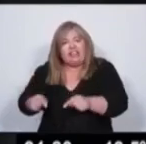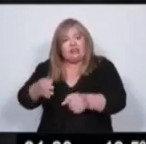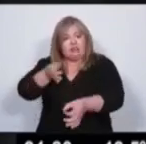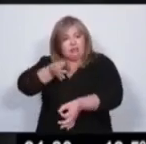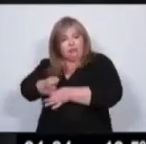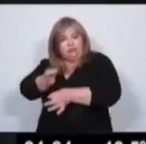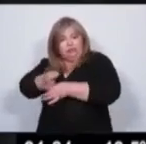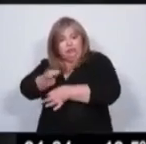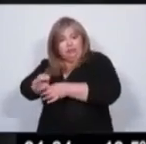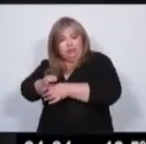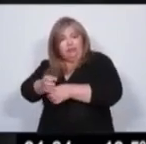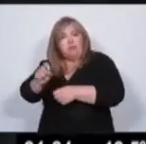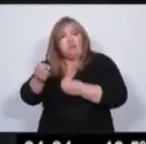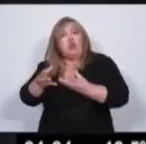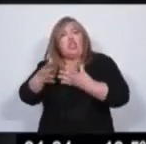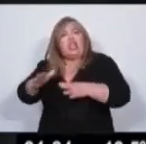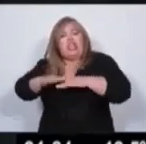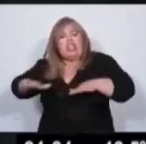vulnerabilidad